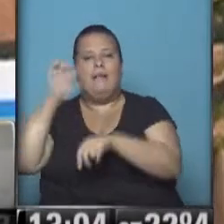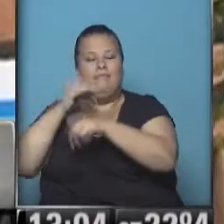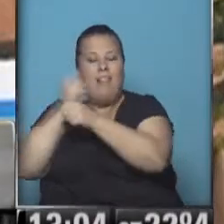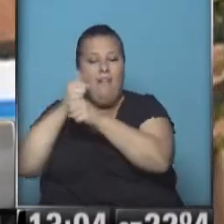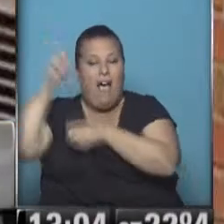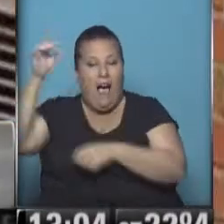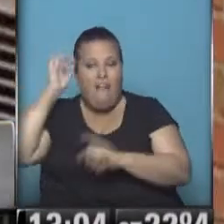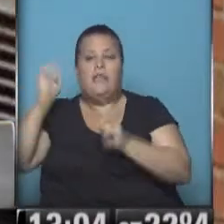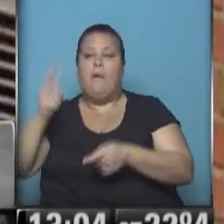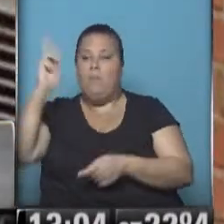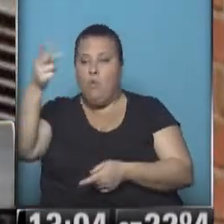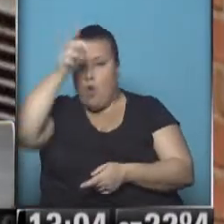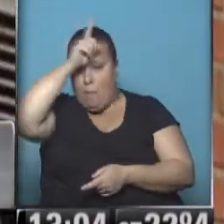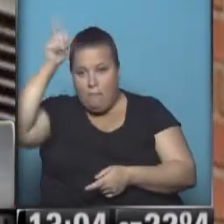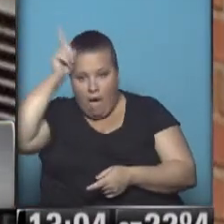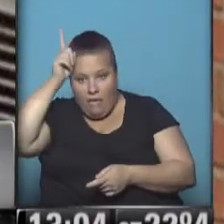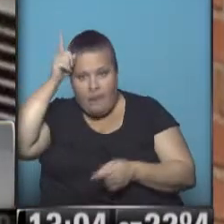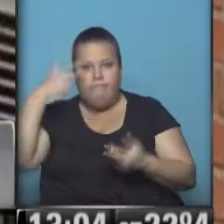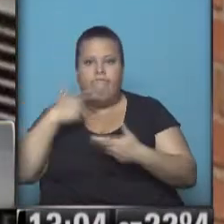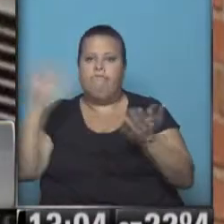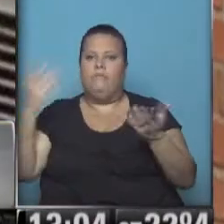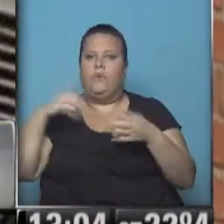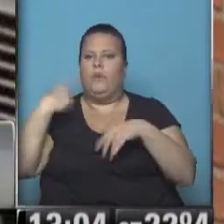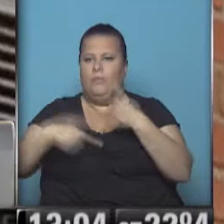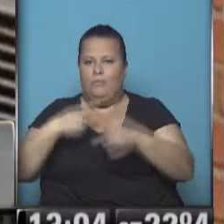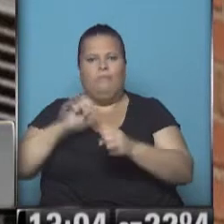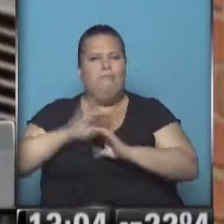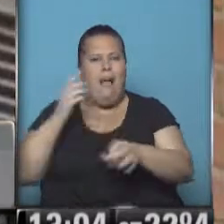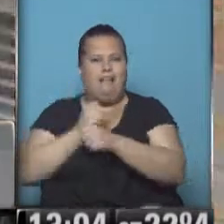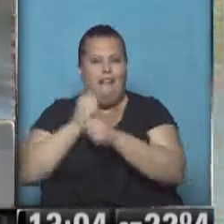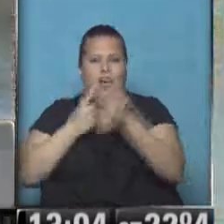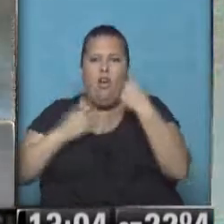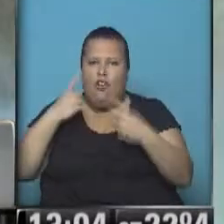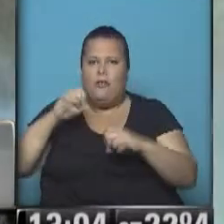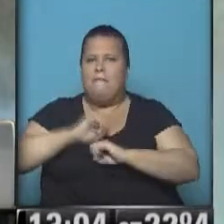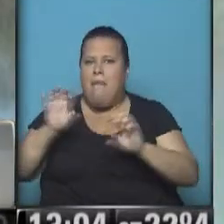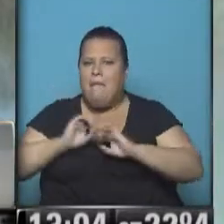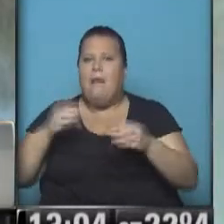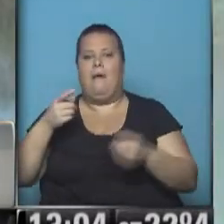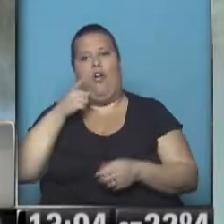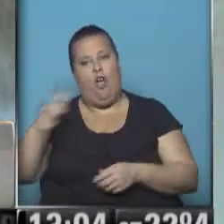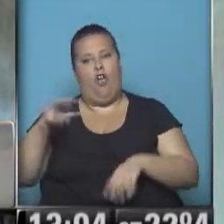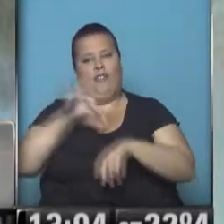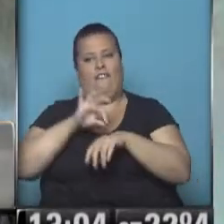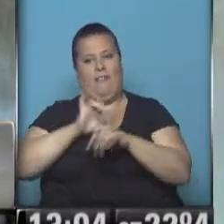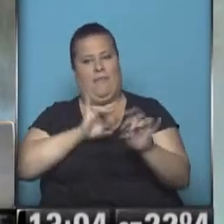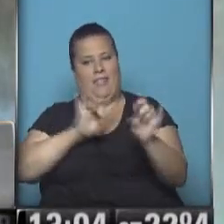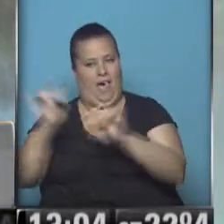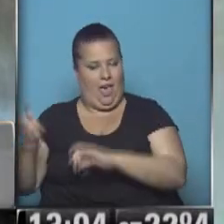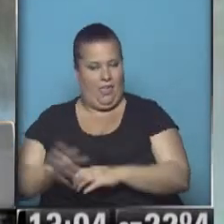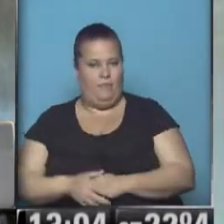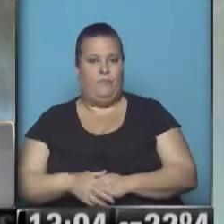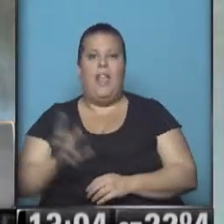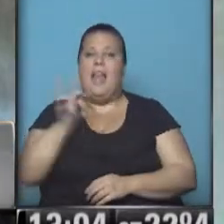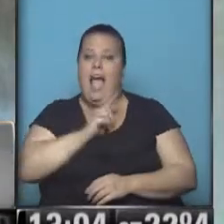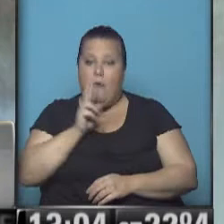murió también en Madrid y dejó al descubierto una cadena de negligencias y controles deficientes para evitar que la enfermedad se propague. La mujer